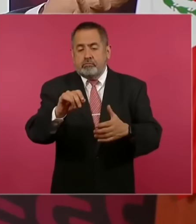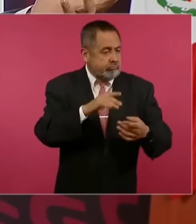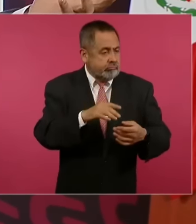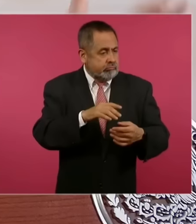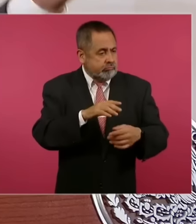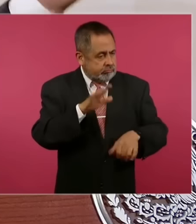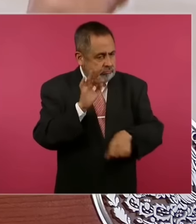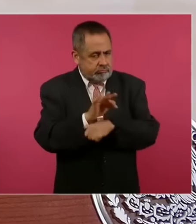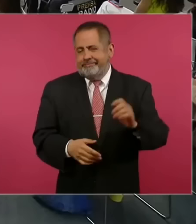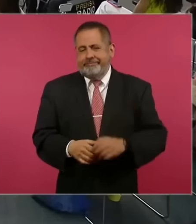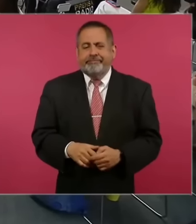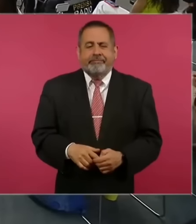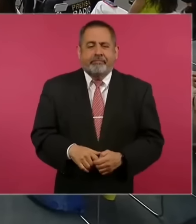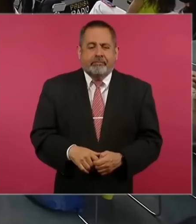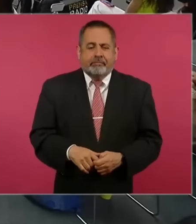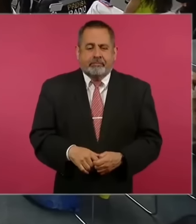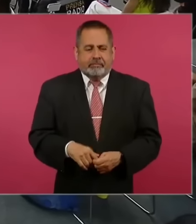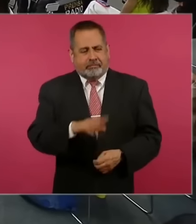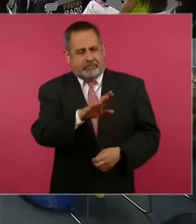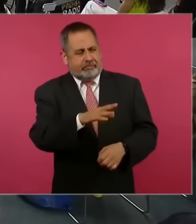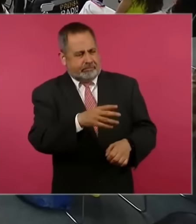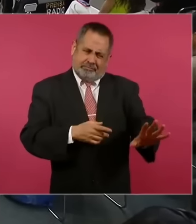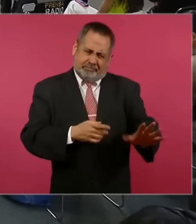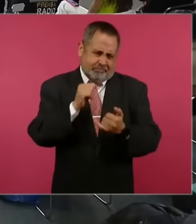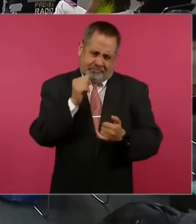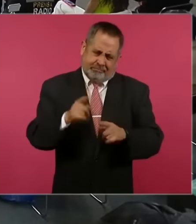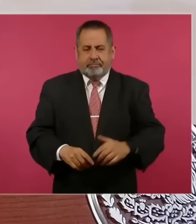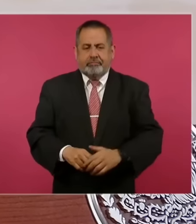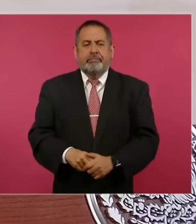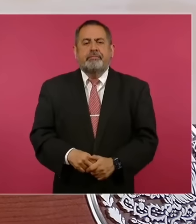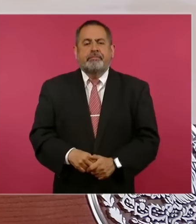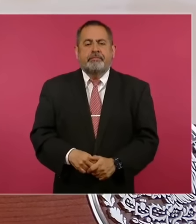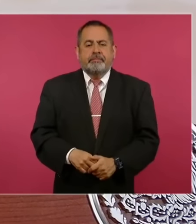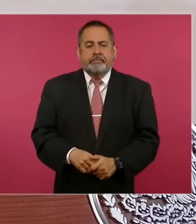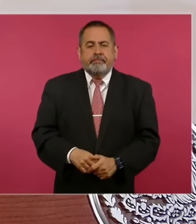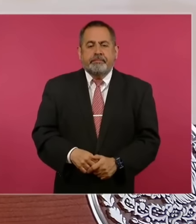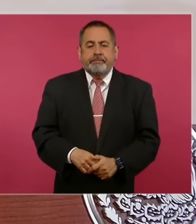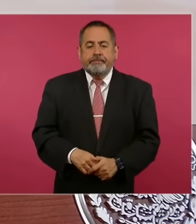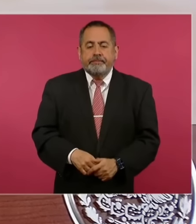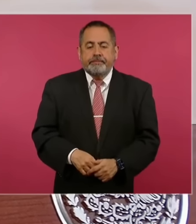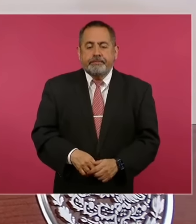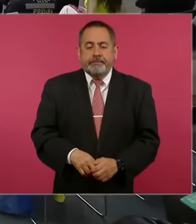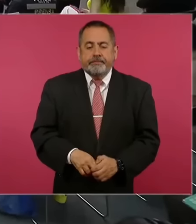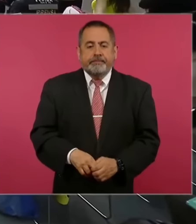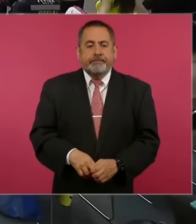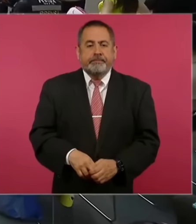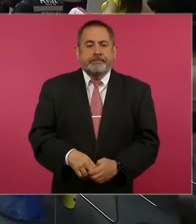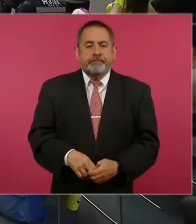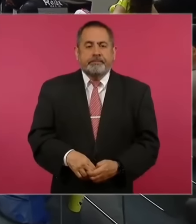¿sí?, a decir, oye, ¿qué te pasa? O sea, es...